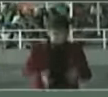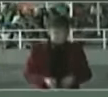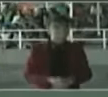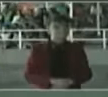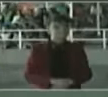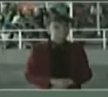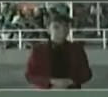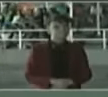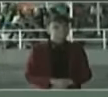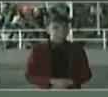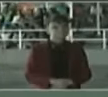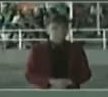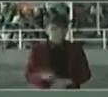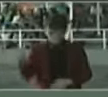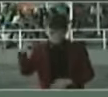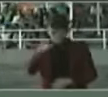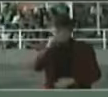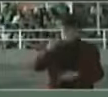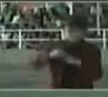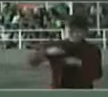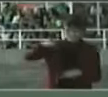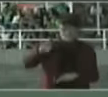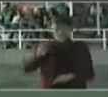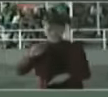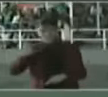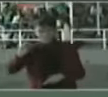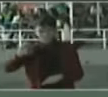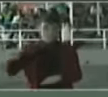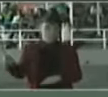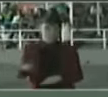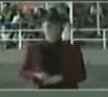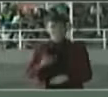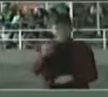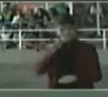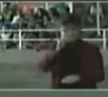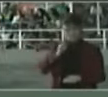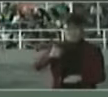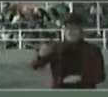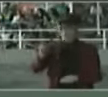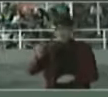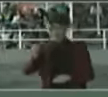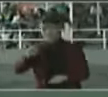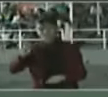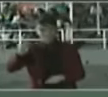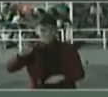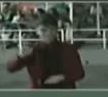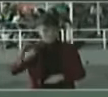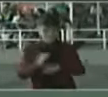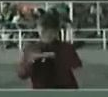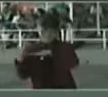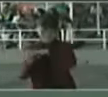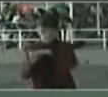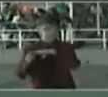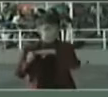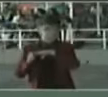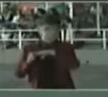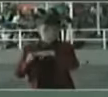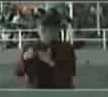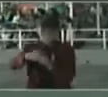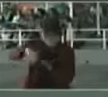apareció también a Pablo, se apareció a Juan en la isla de Patmos, y ahora se nos apareció